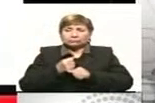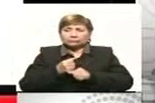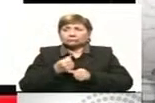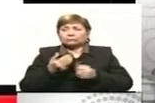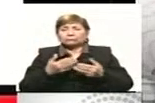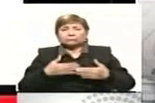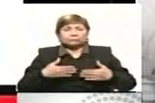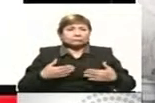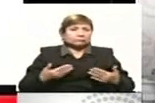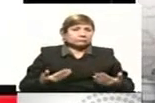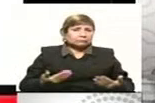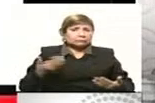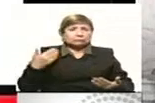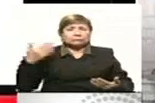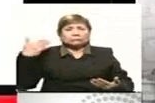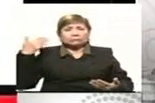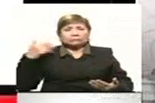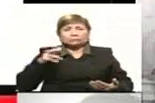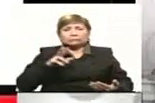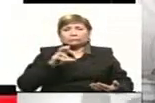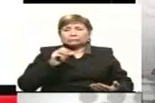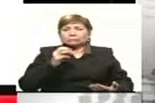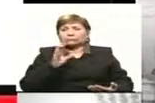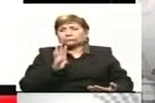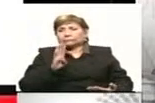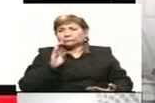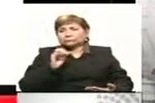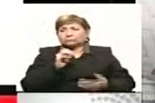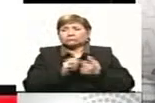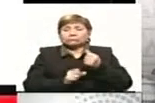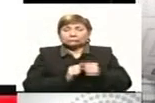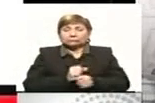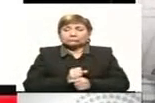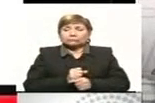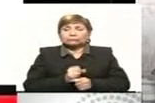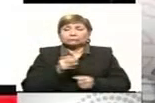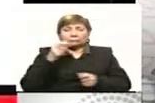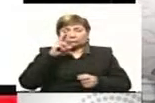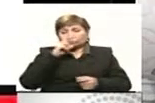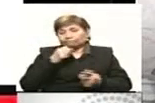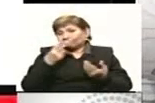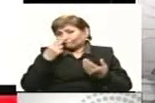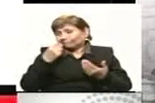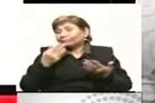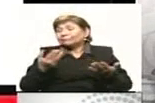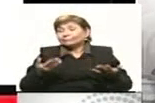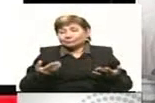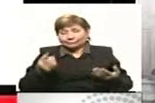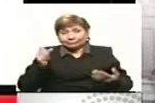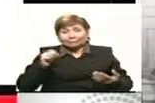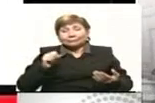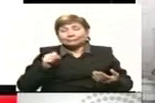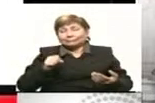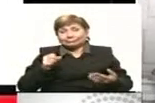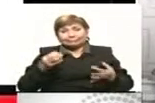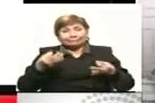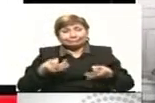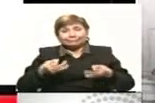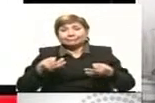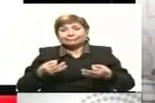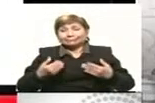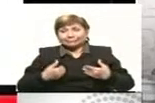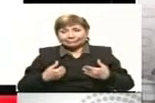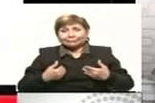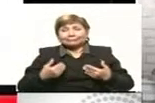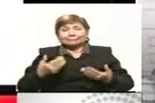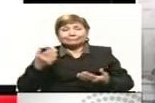haberse jubilado hace 30 años o 40 años, ¿no? Parece absurdo, pero sí, efectivamente, no sé si absurdo, pero sí, efectivamente, hay gente que